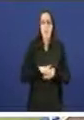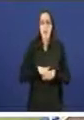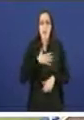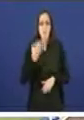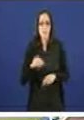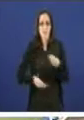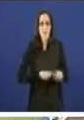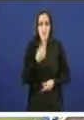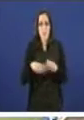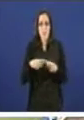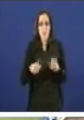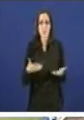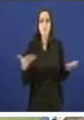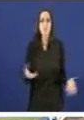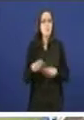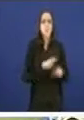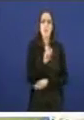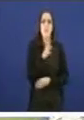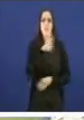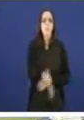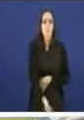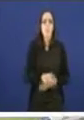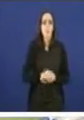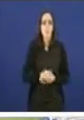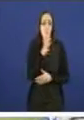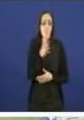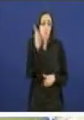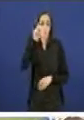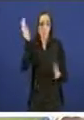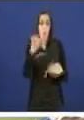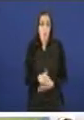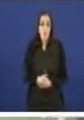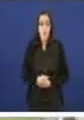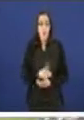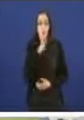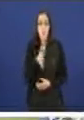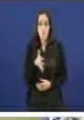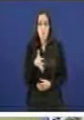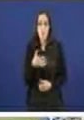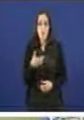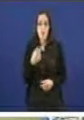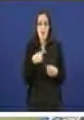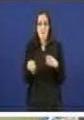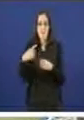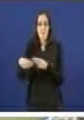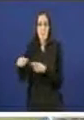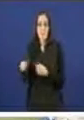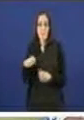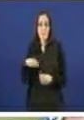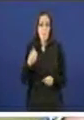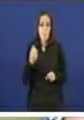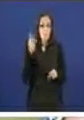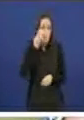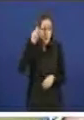que non se este realizando neste momento? A falta de profesorado, a sobrecarga de actividade que ten o profesorado